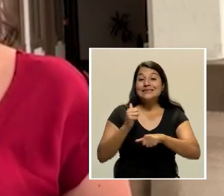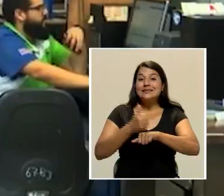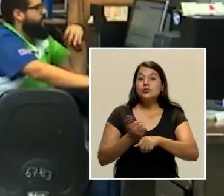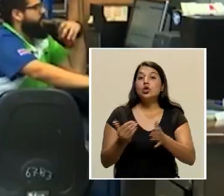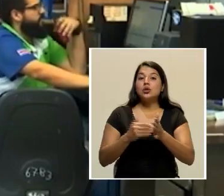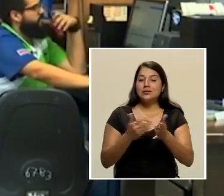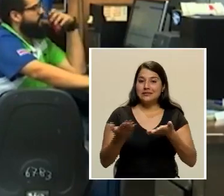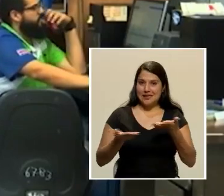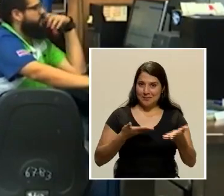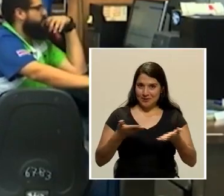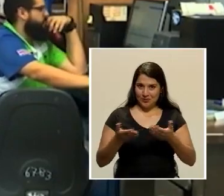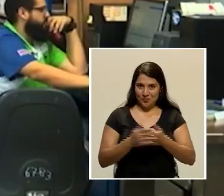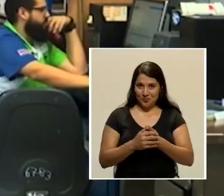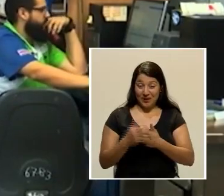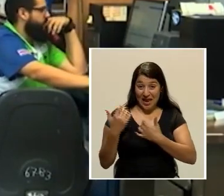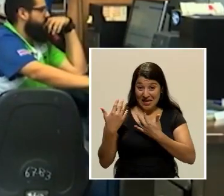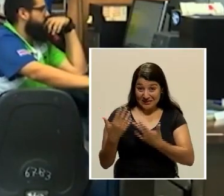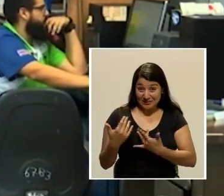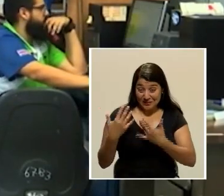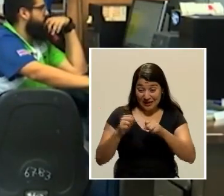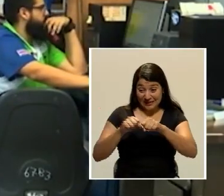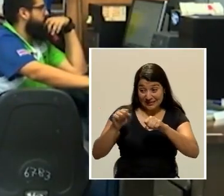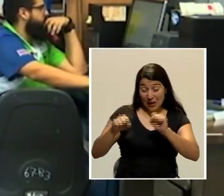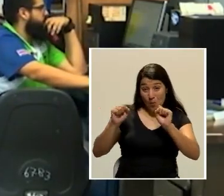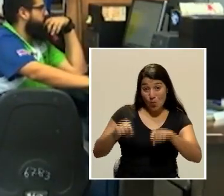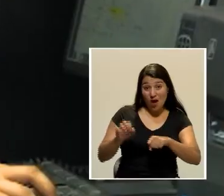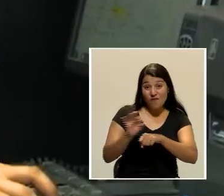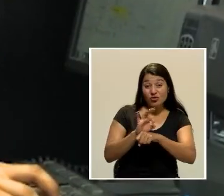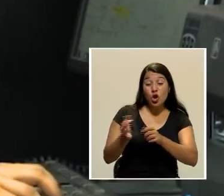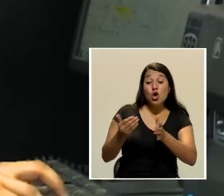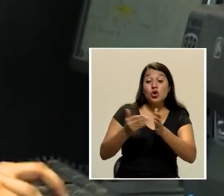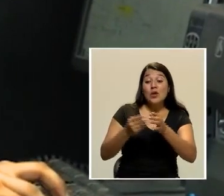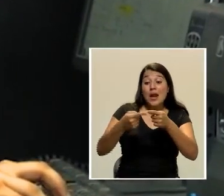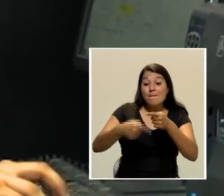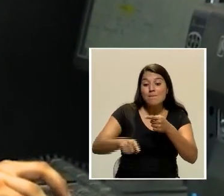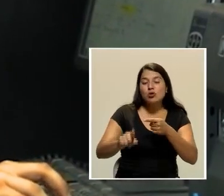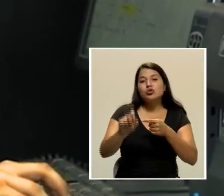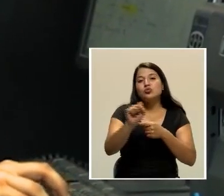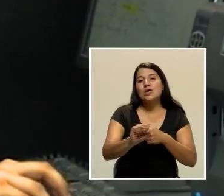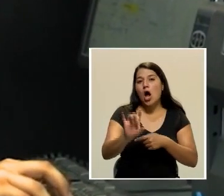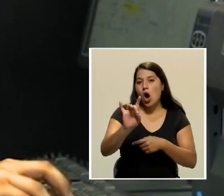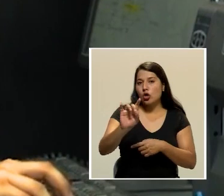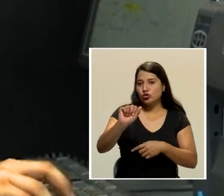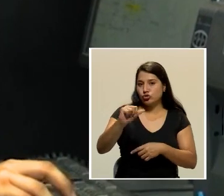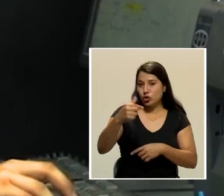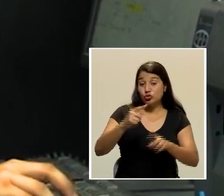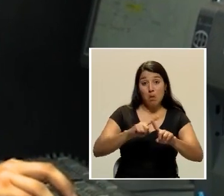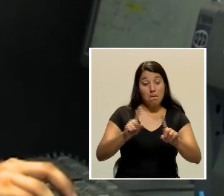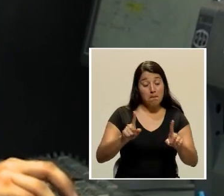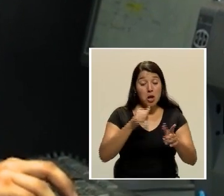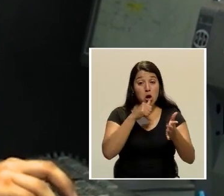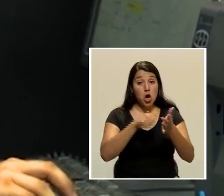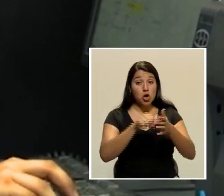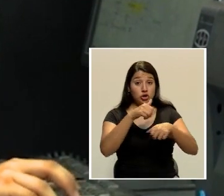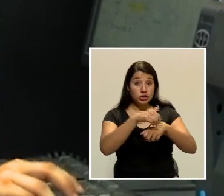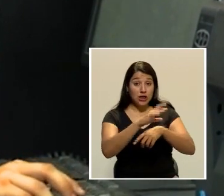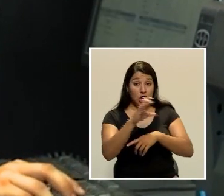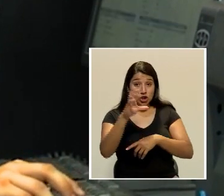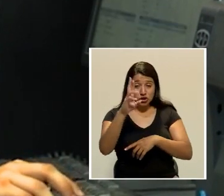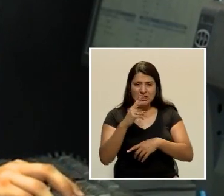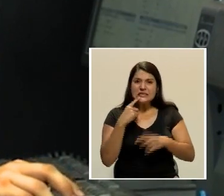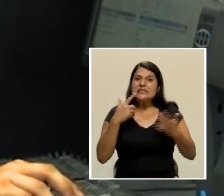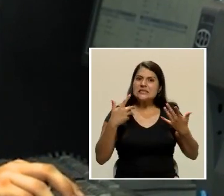dejamos de percibir por esta afectación durante las últimas semanas, pues se recuperarán en el momento en que ya los clientes comiencen a tramitar el envío de